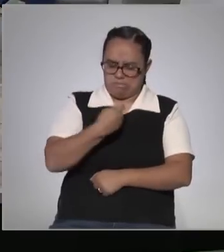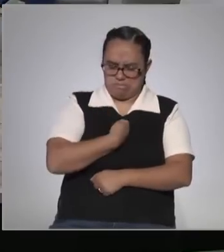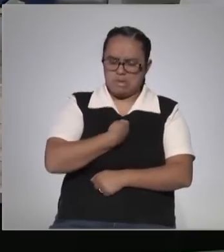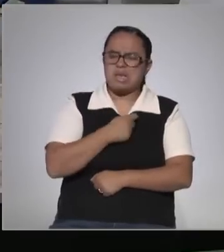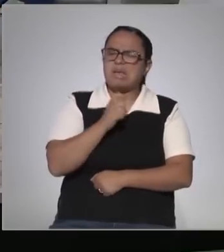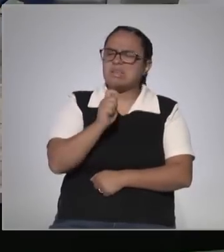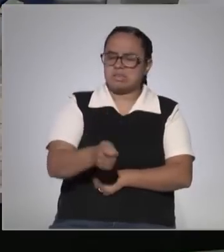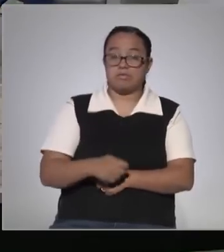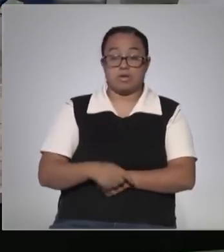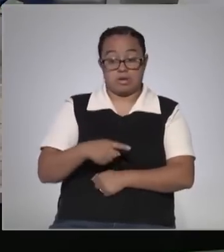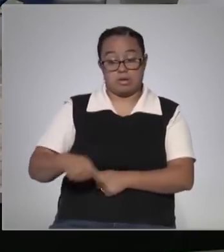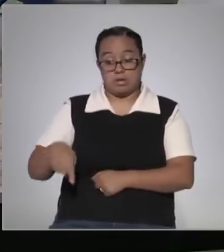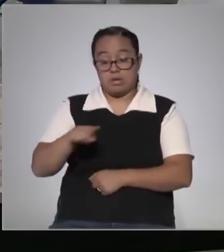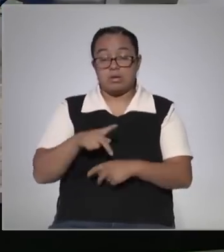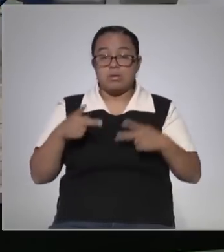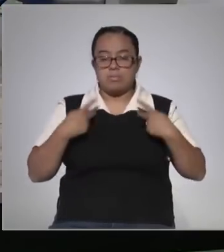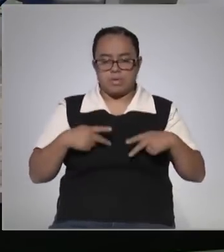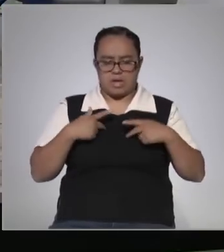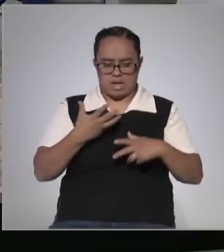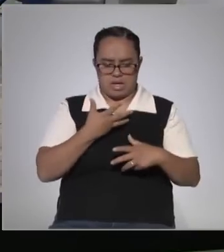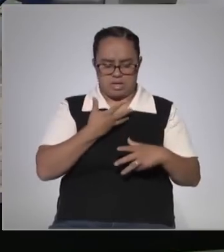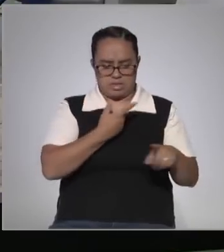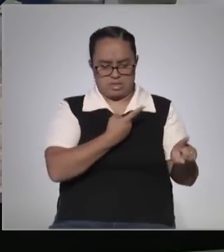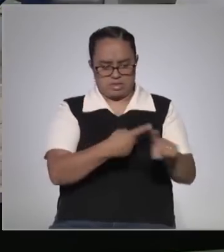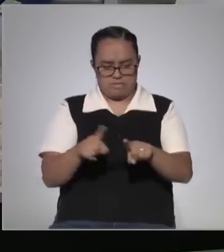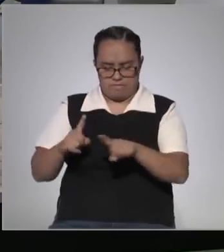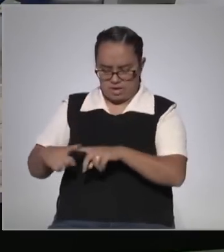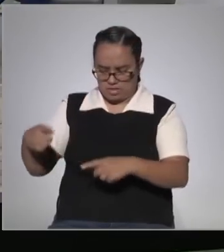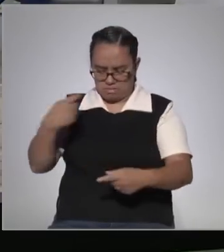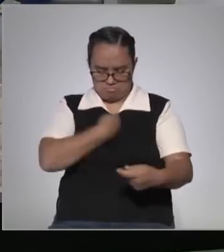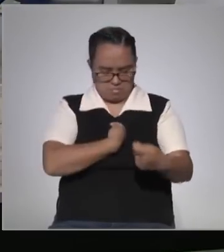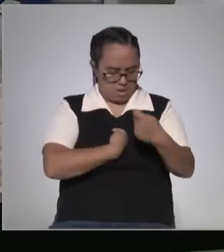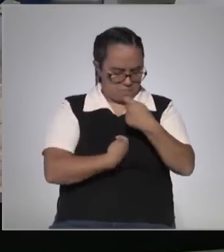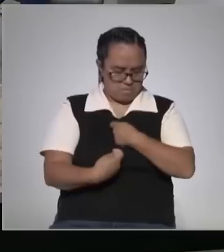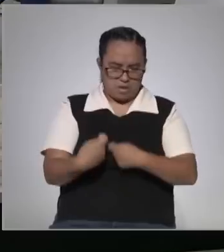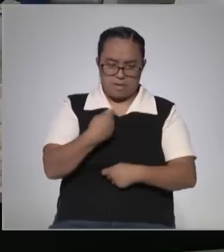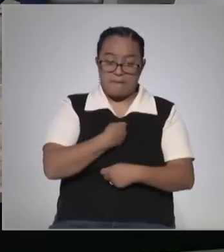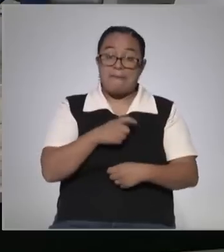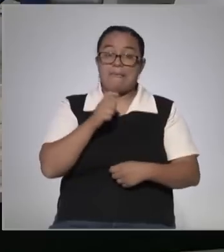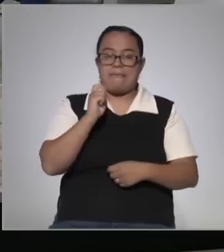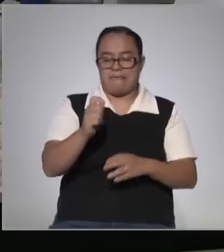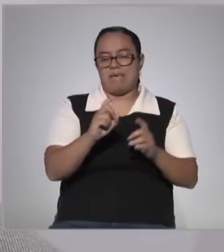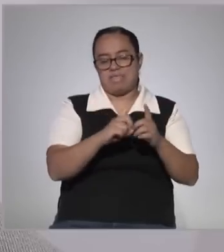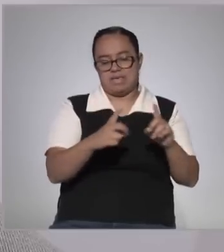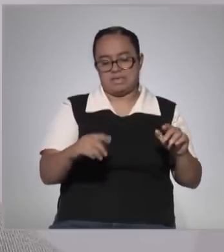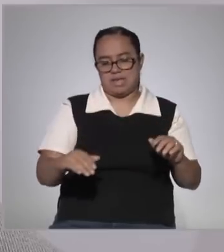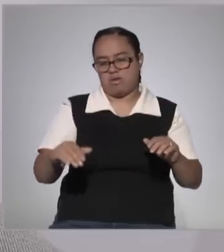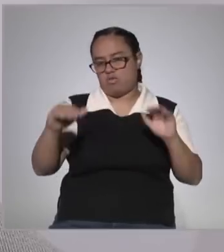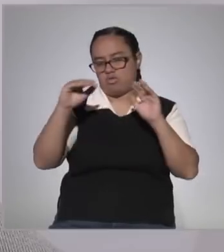humanos tenemos una serie de identidades, porque a lo largo del desarrollo